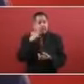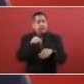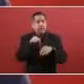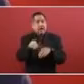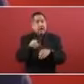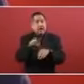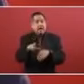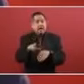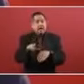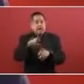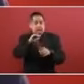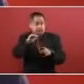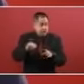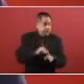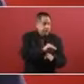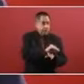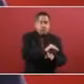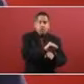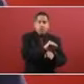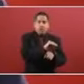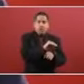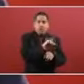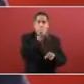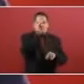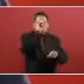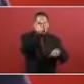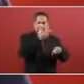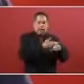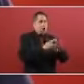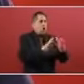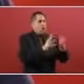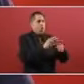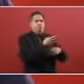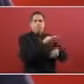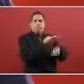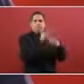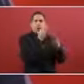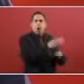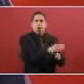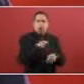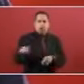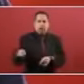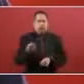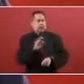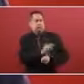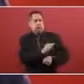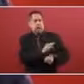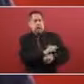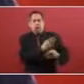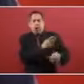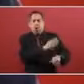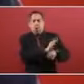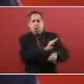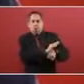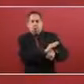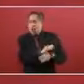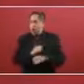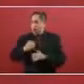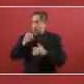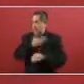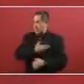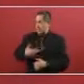trabajando de consejero en bancos rescatados por FOBAPROA durante su gobierno.